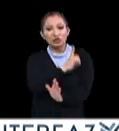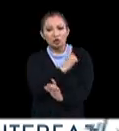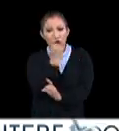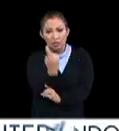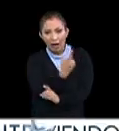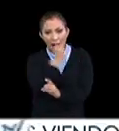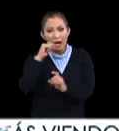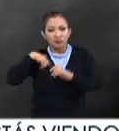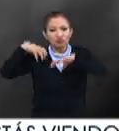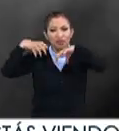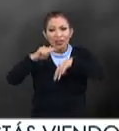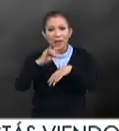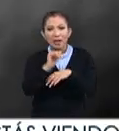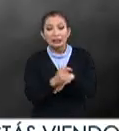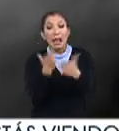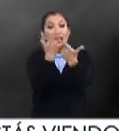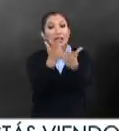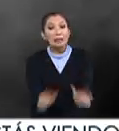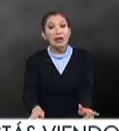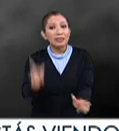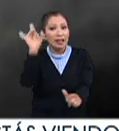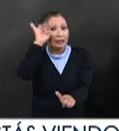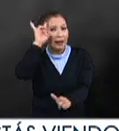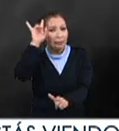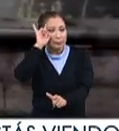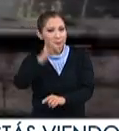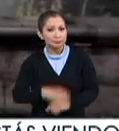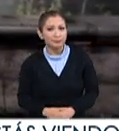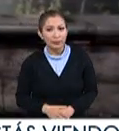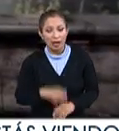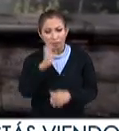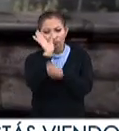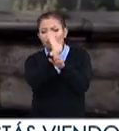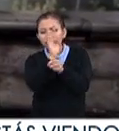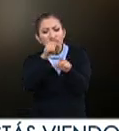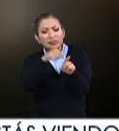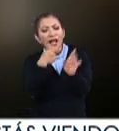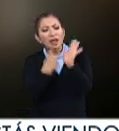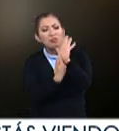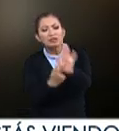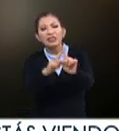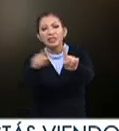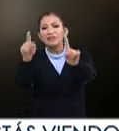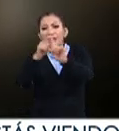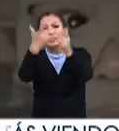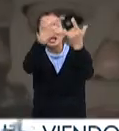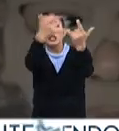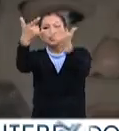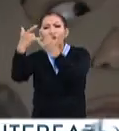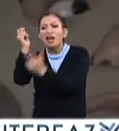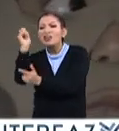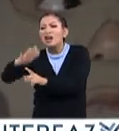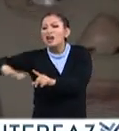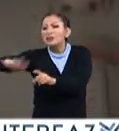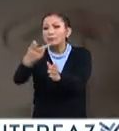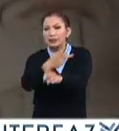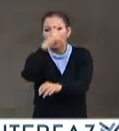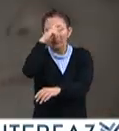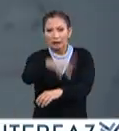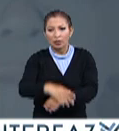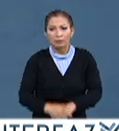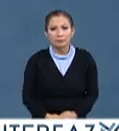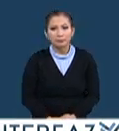Soledad, Tempestad y La Libertad del Diablo. Films que buscan mostrar diferentes historias de lo que sucede en